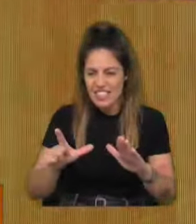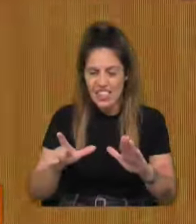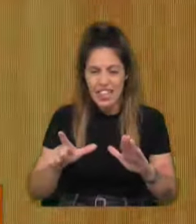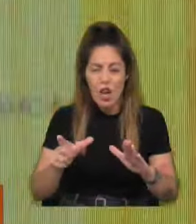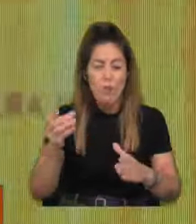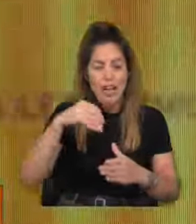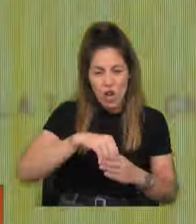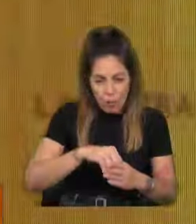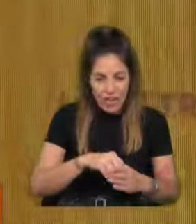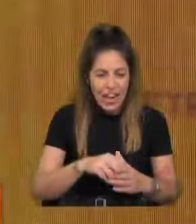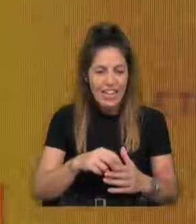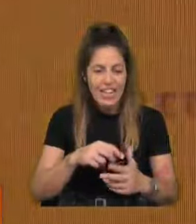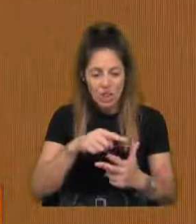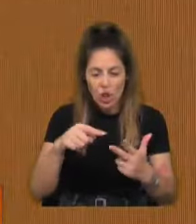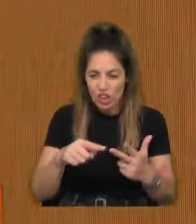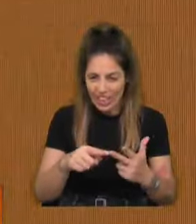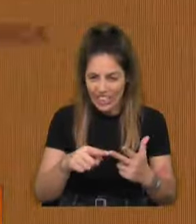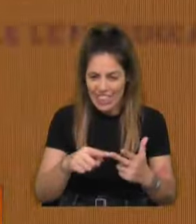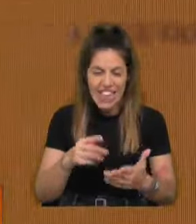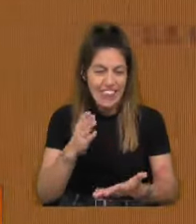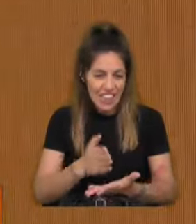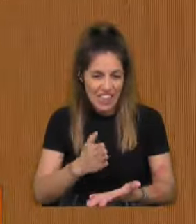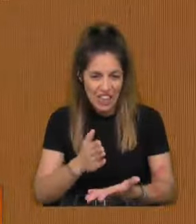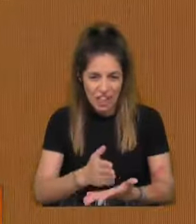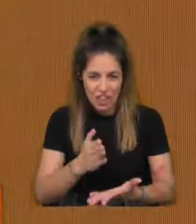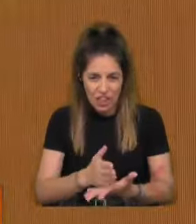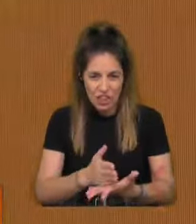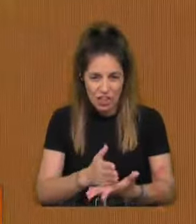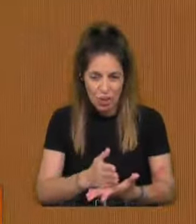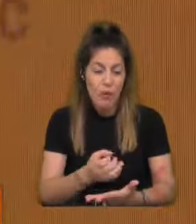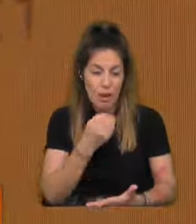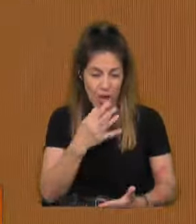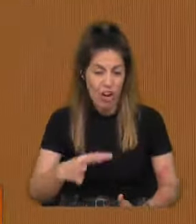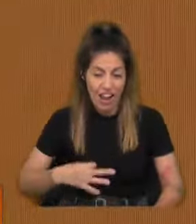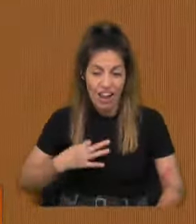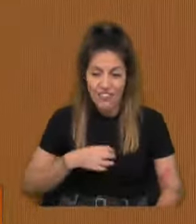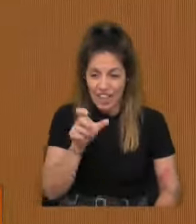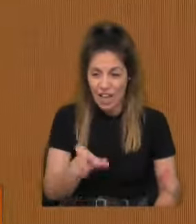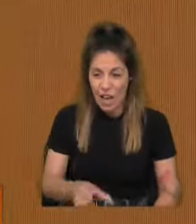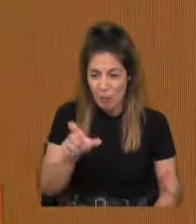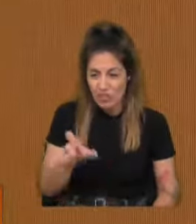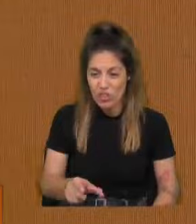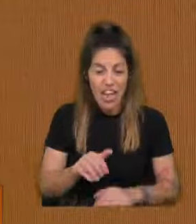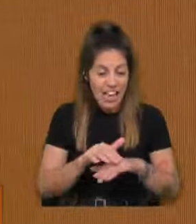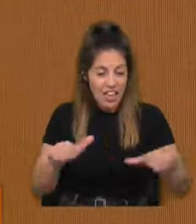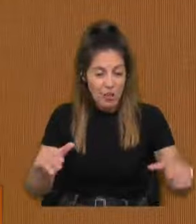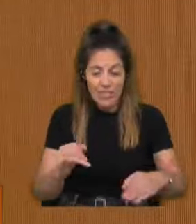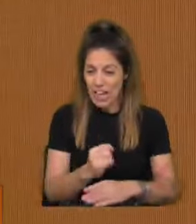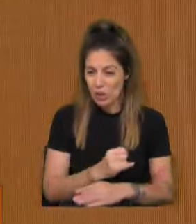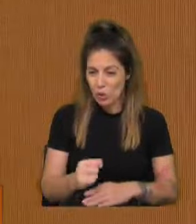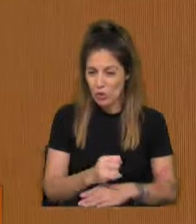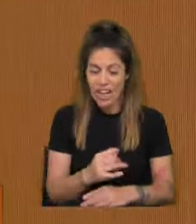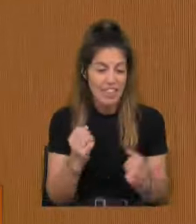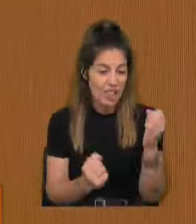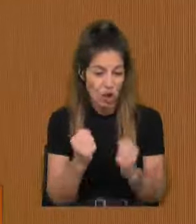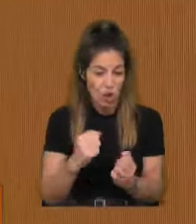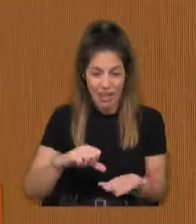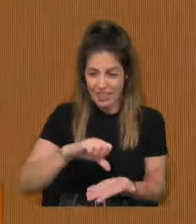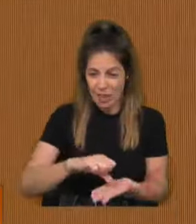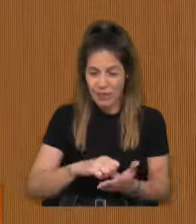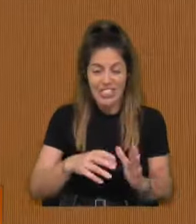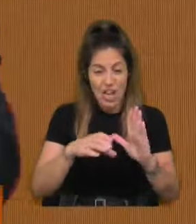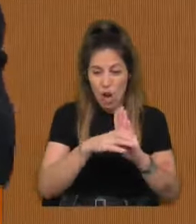estos tres enclaves programáticos Y estos tres derechos eh para mejorar la vida de las personas y la estabilidad institucional y económica del país en